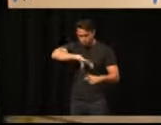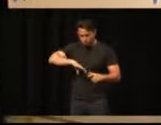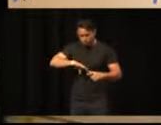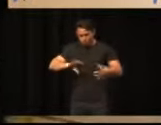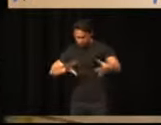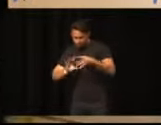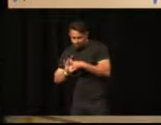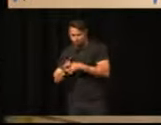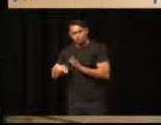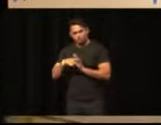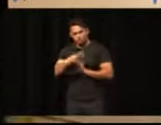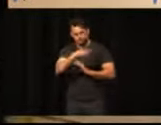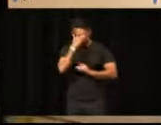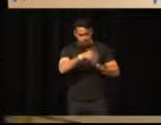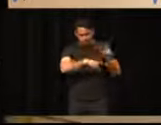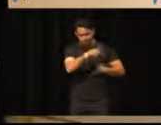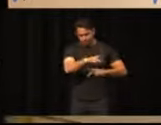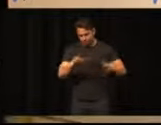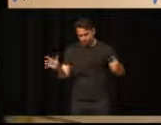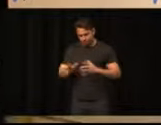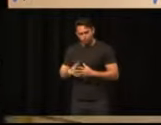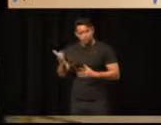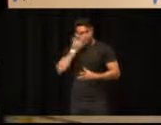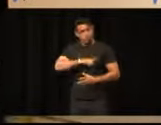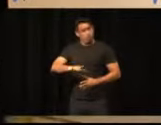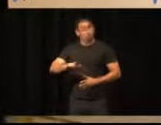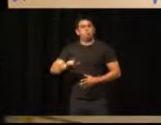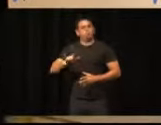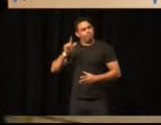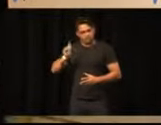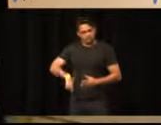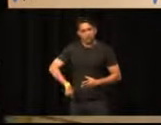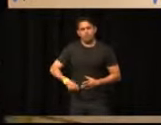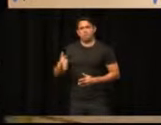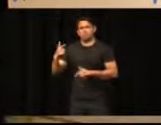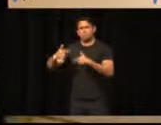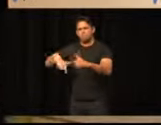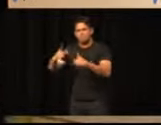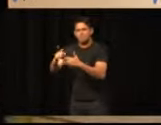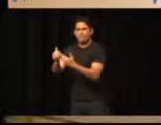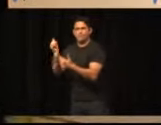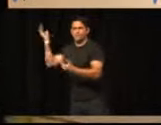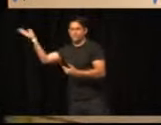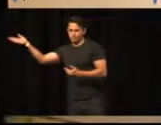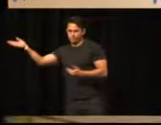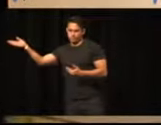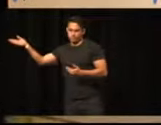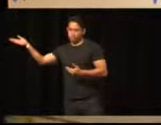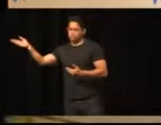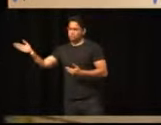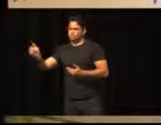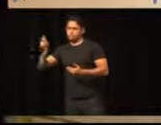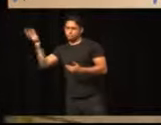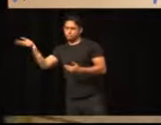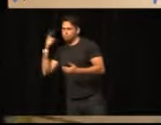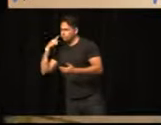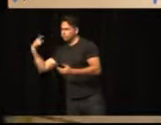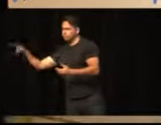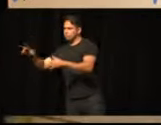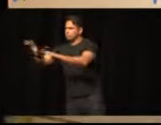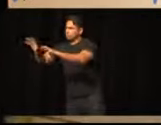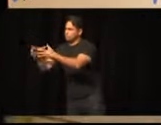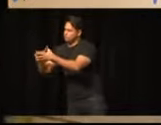integrando esa comunidad para que nosotros podamos tener una actividad externa, donde un equipo